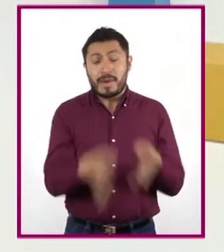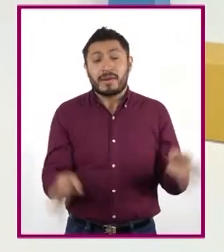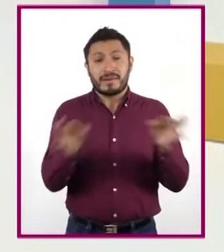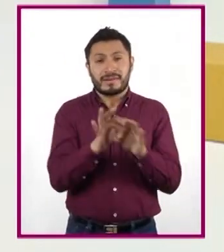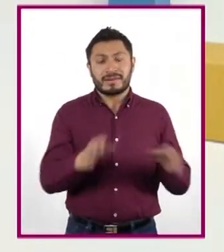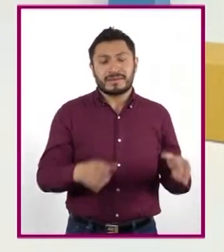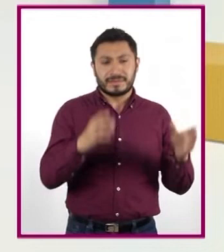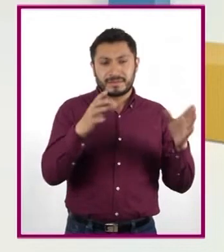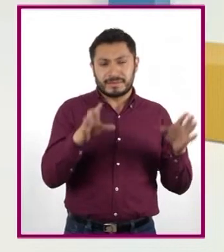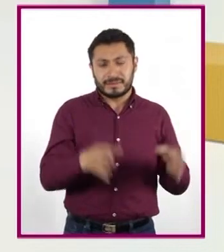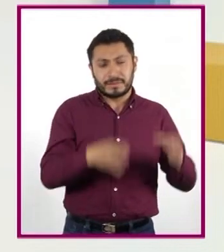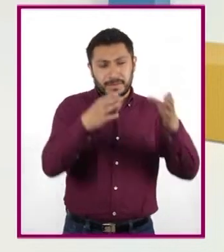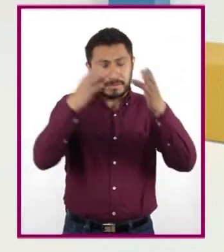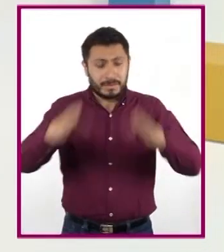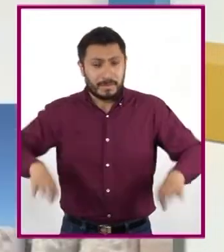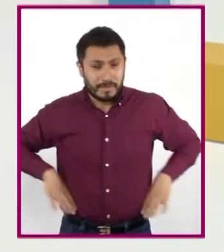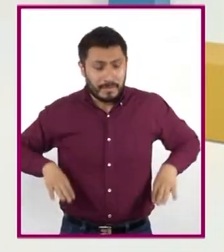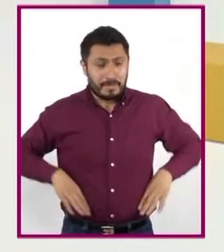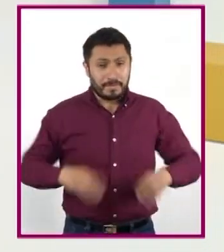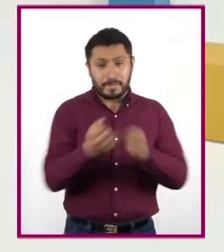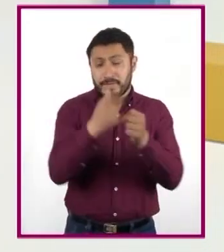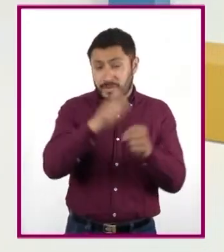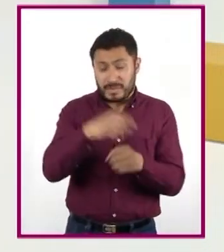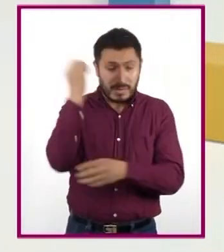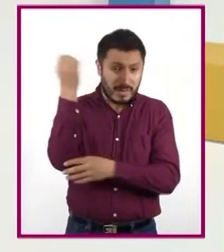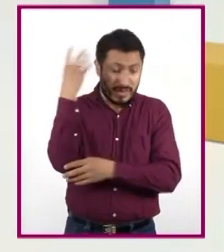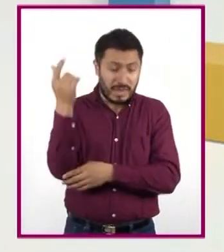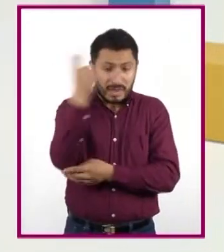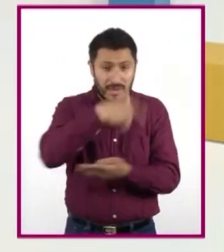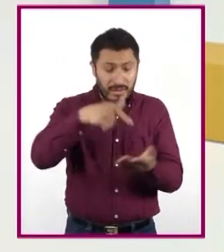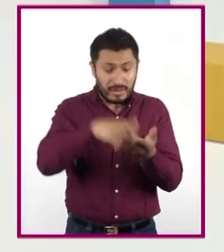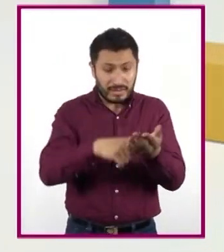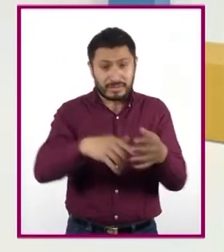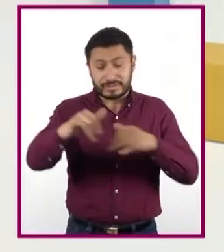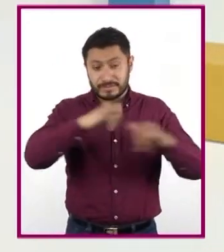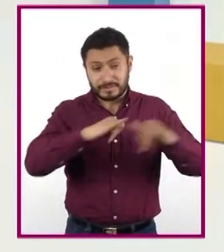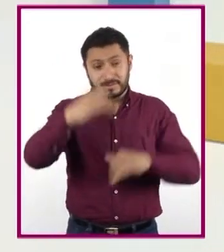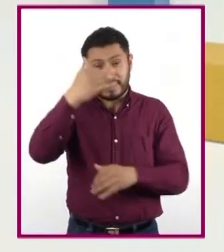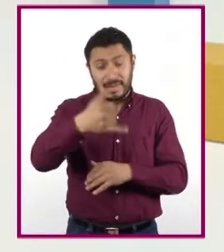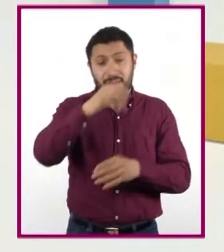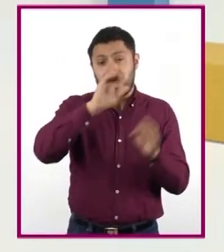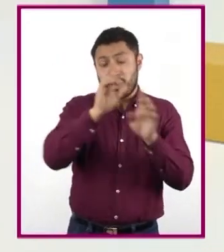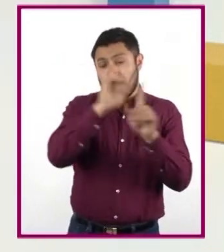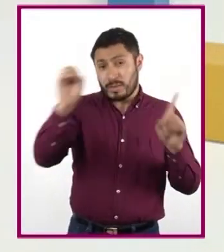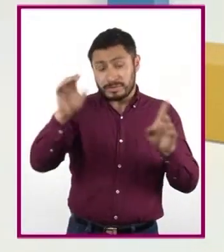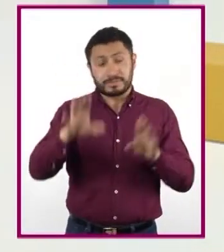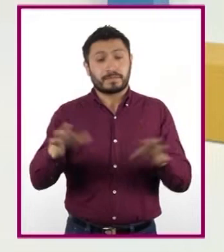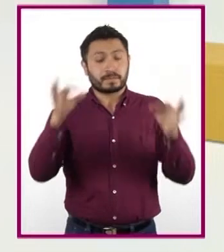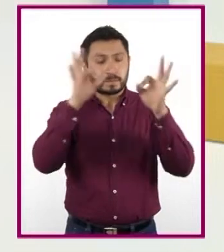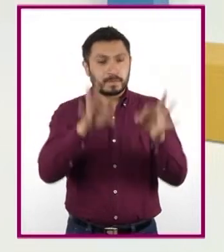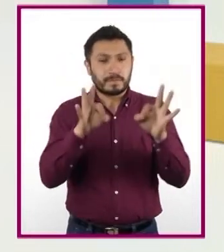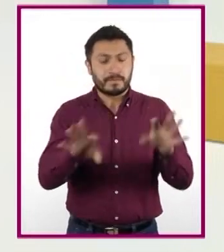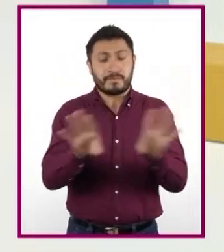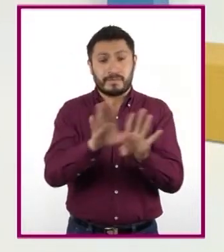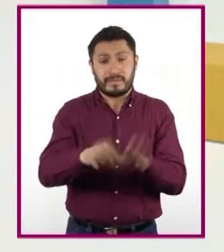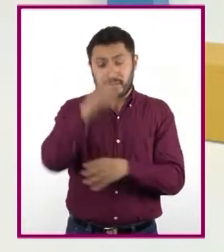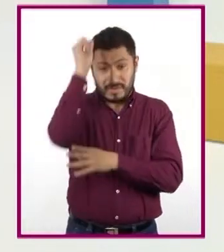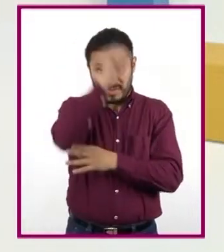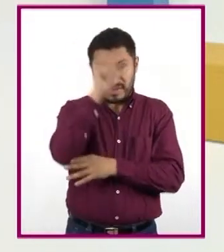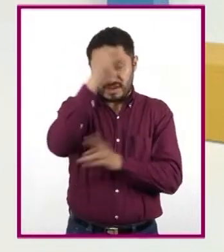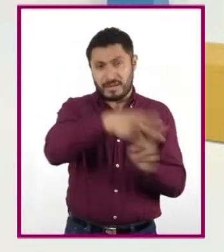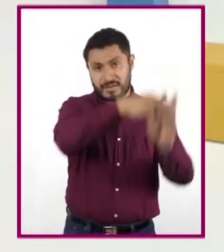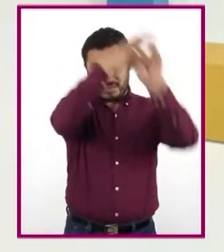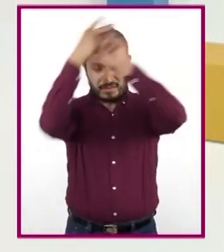estructuras de carácter cívico-ceremonial. Su ubicación geográfica y orientación fueron determinadas por sacerdotes